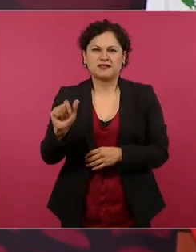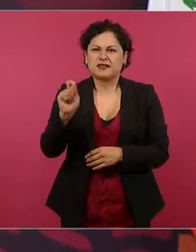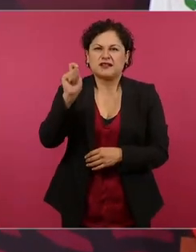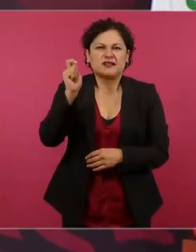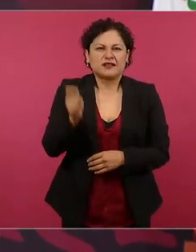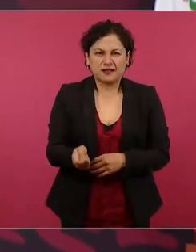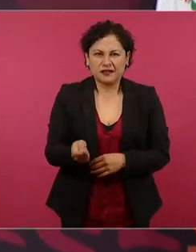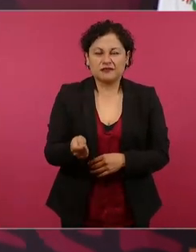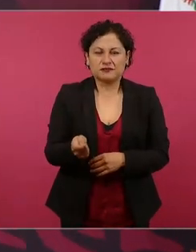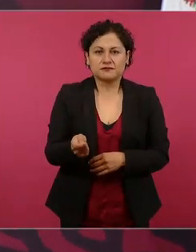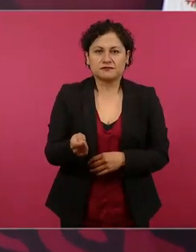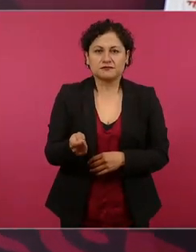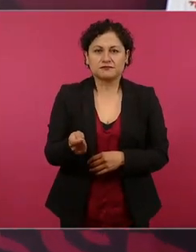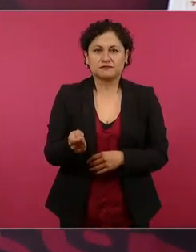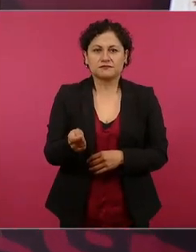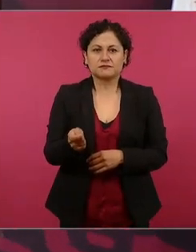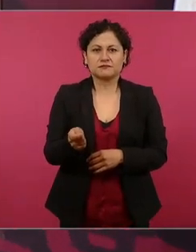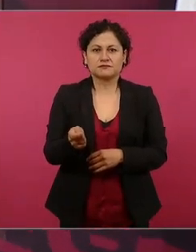el poder